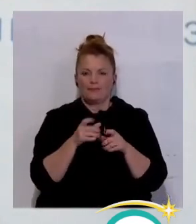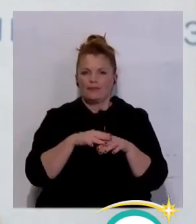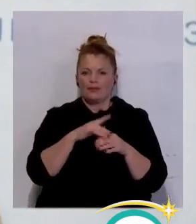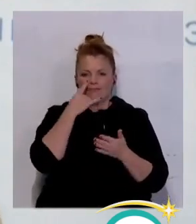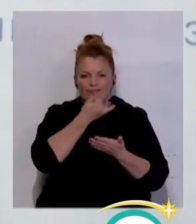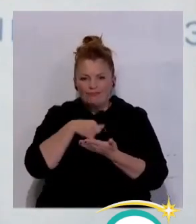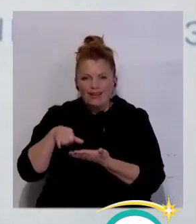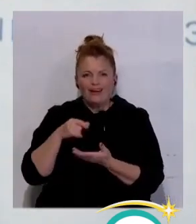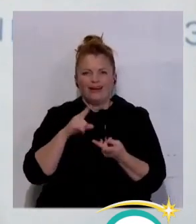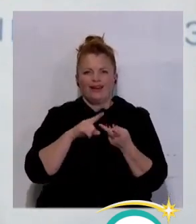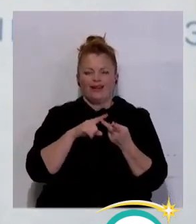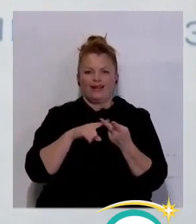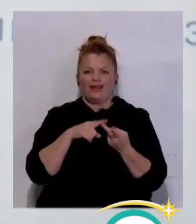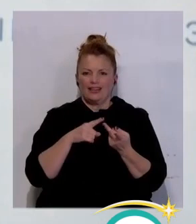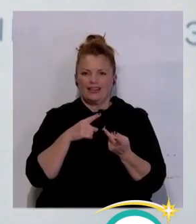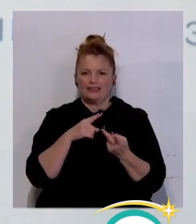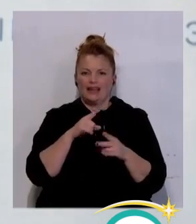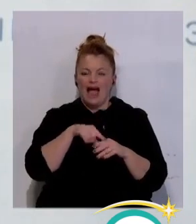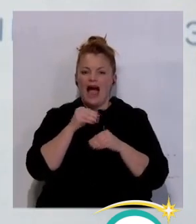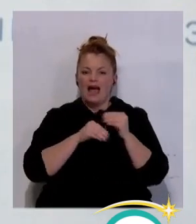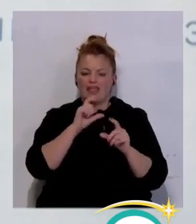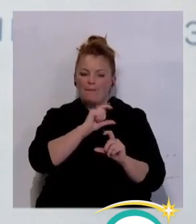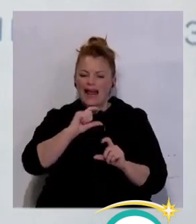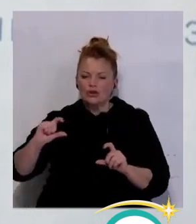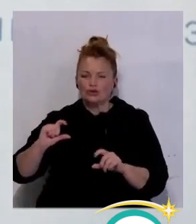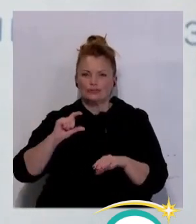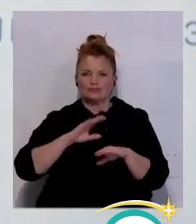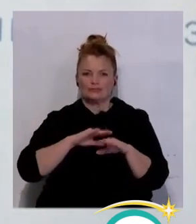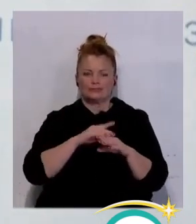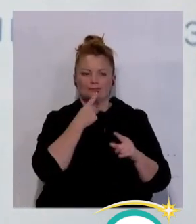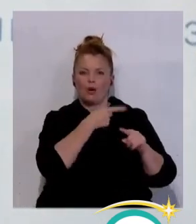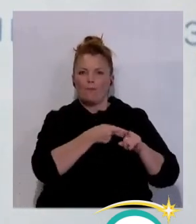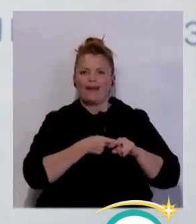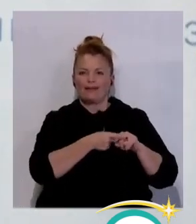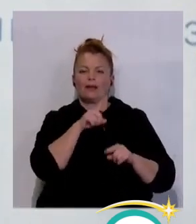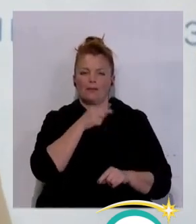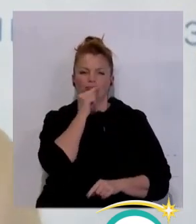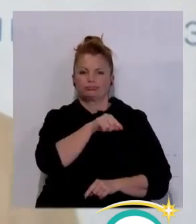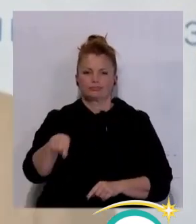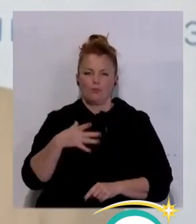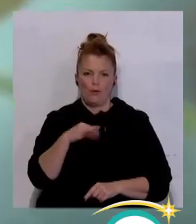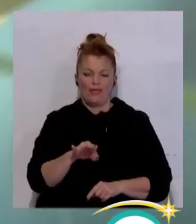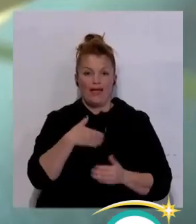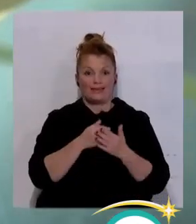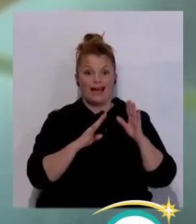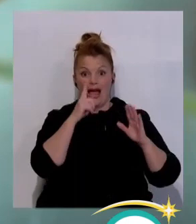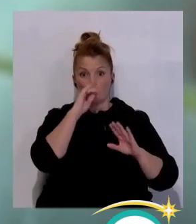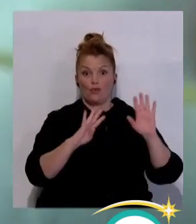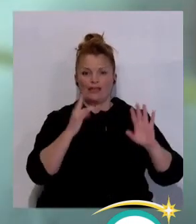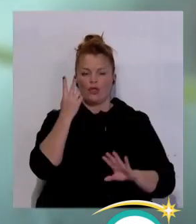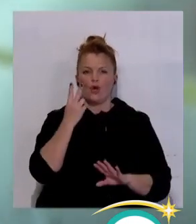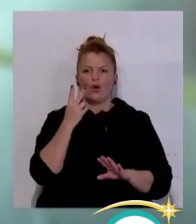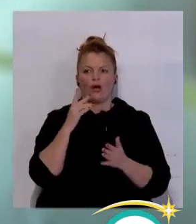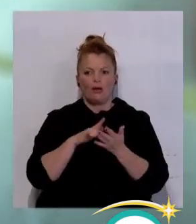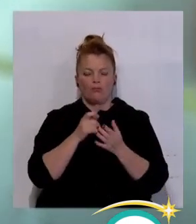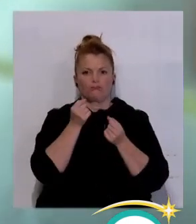o la base, que también ahí también se han demostrado casos de infección, de transmisión de la infección, ¿no? Hasta el año 92 no se